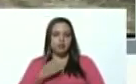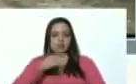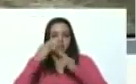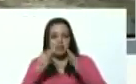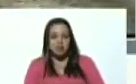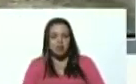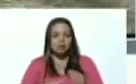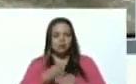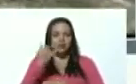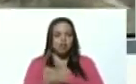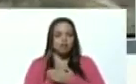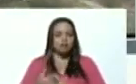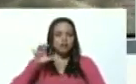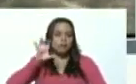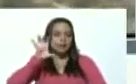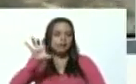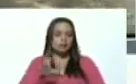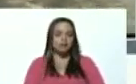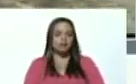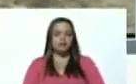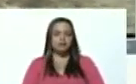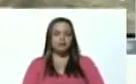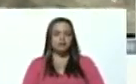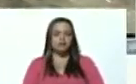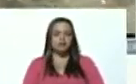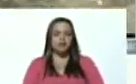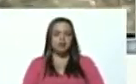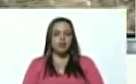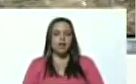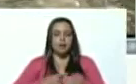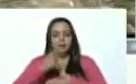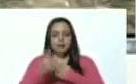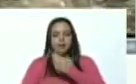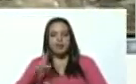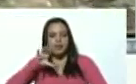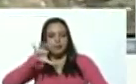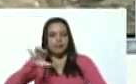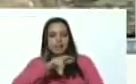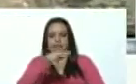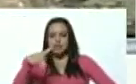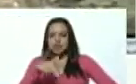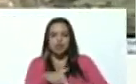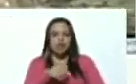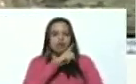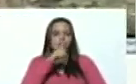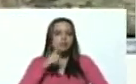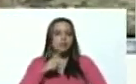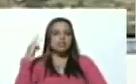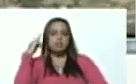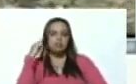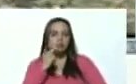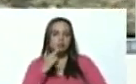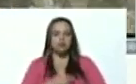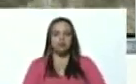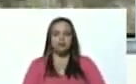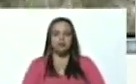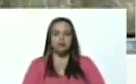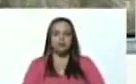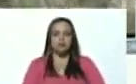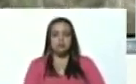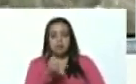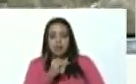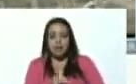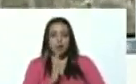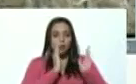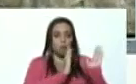país. El proyecto del plan de la patria, el proyecto nacional Simón Bolívar, que tiene, bueno, una fase,